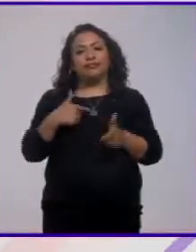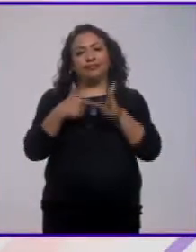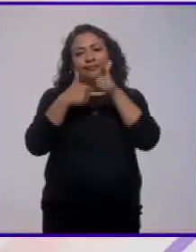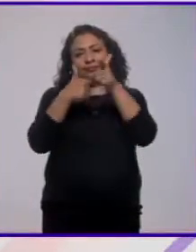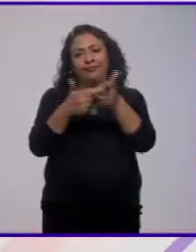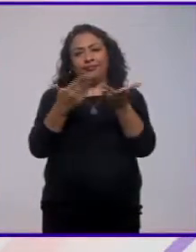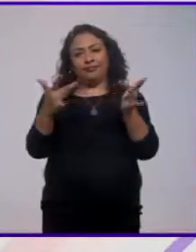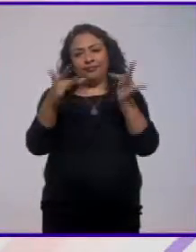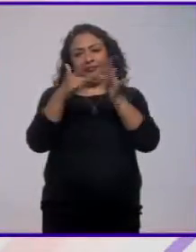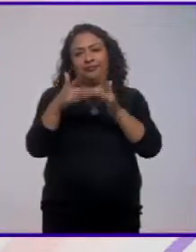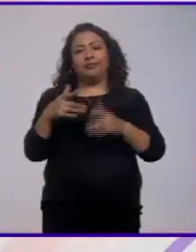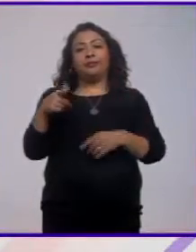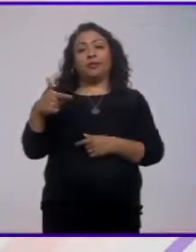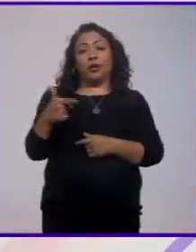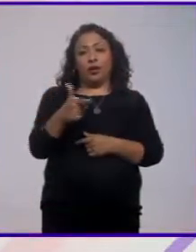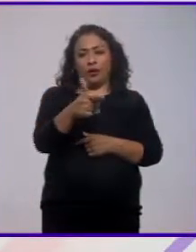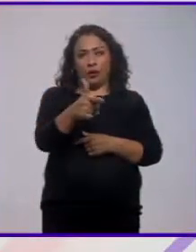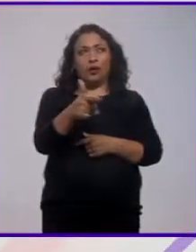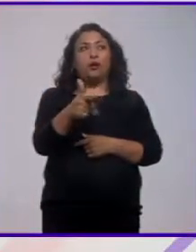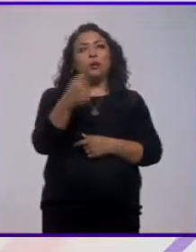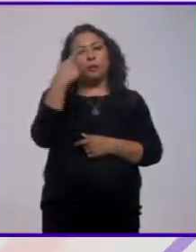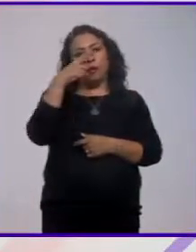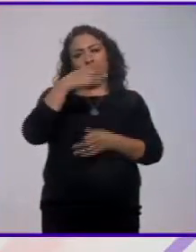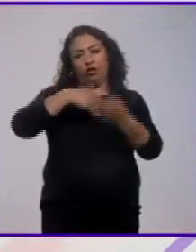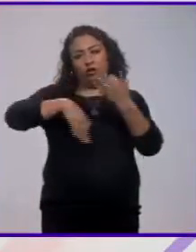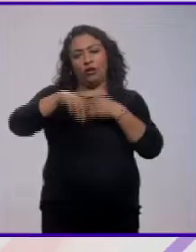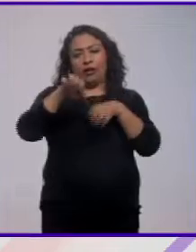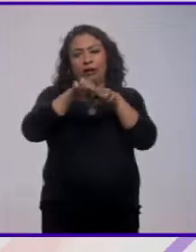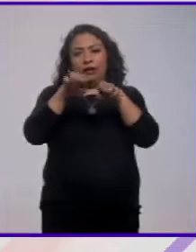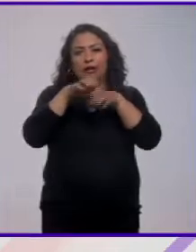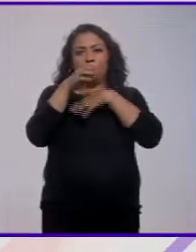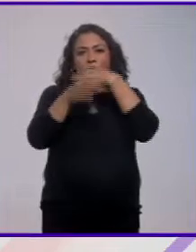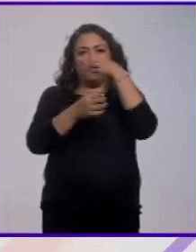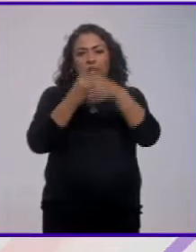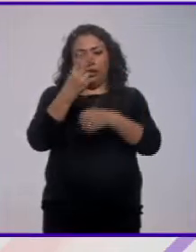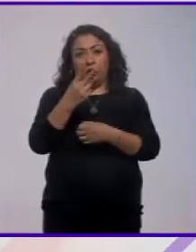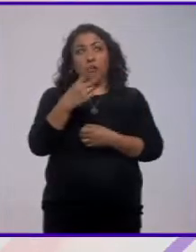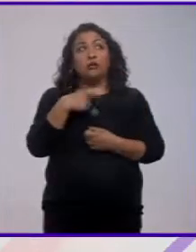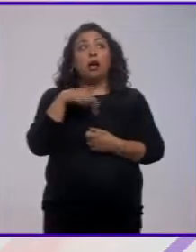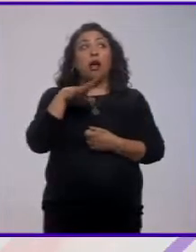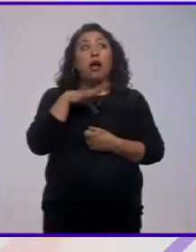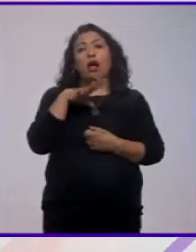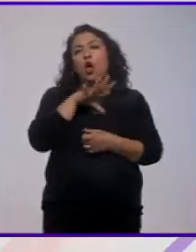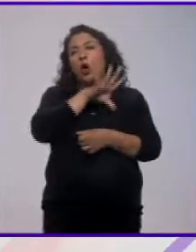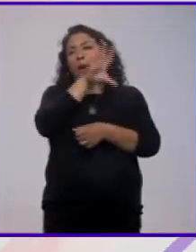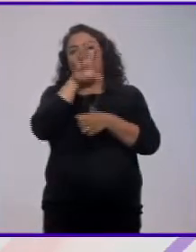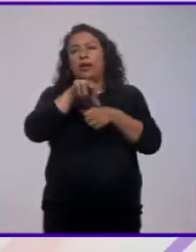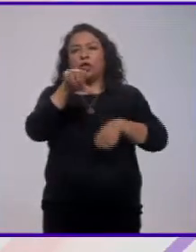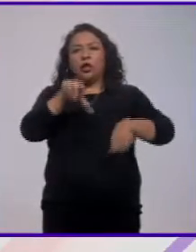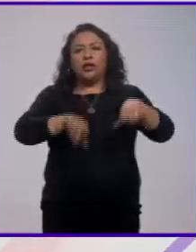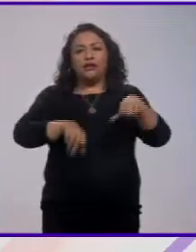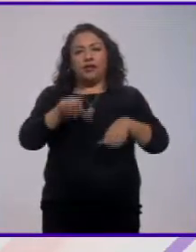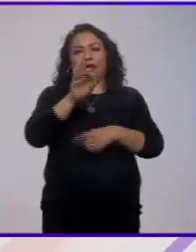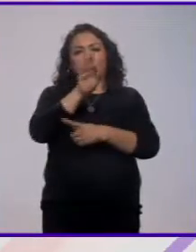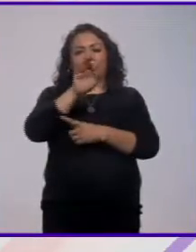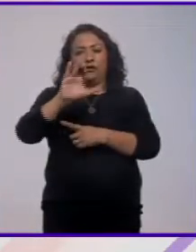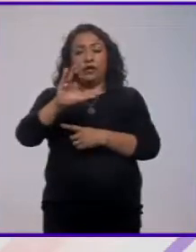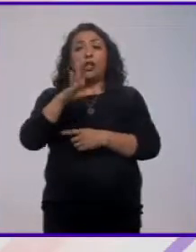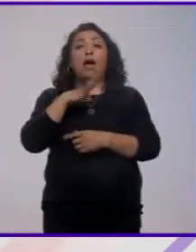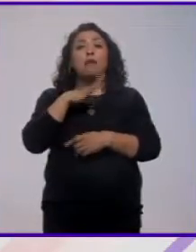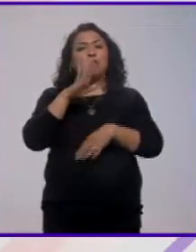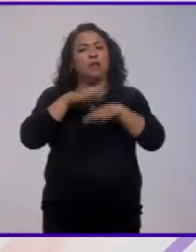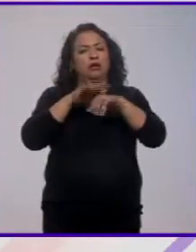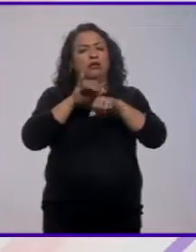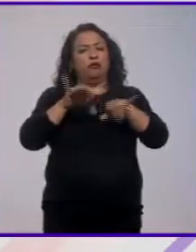Continuamos en esta transmisión en vivo desde Guanajuato, que hace para todos ustedes el equipo de Noticias 22, que estamos cubriendo las actividades del Festival Cervantino. Tenemos mucho